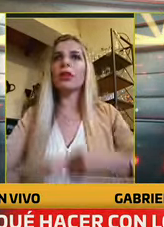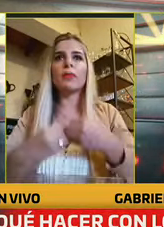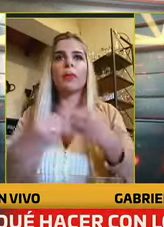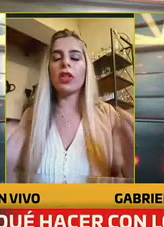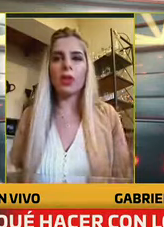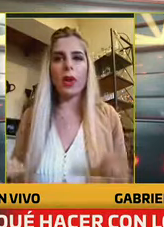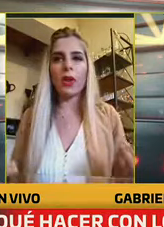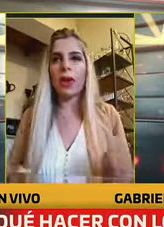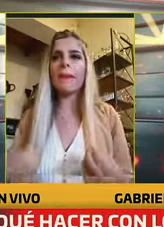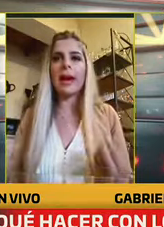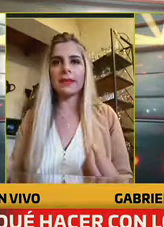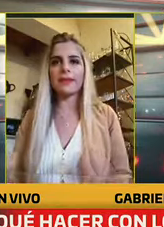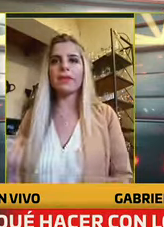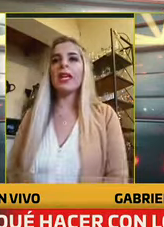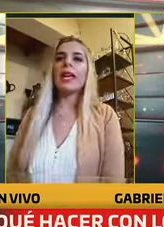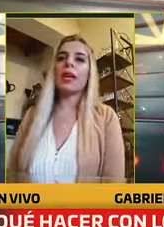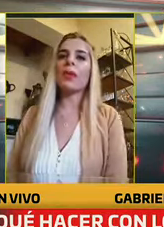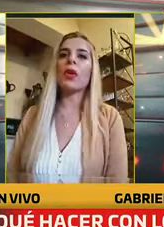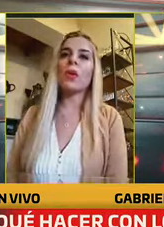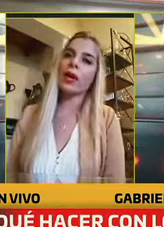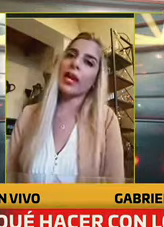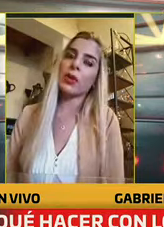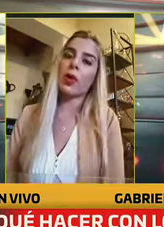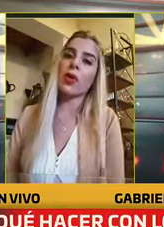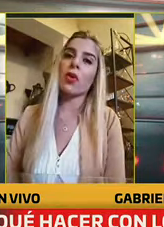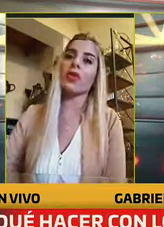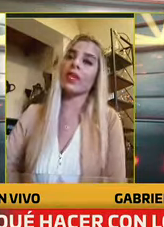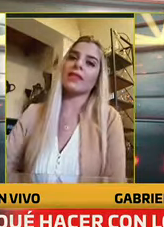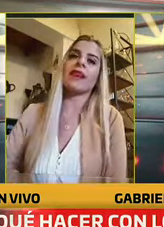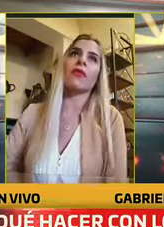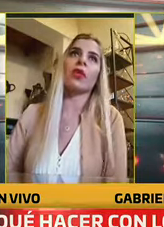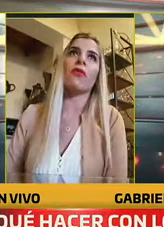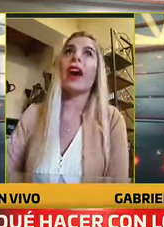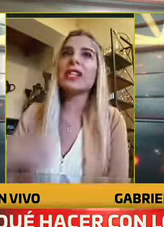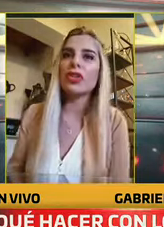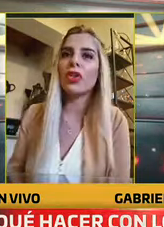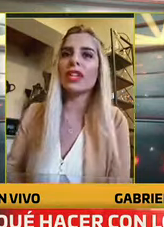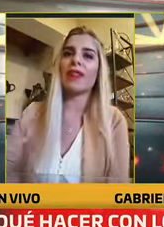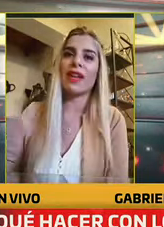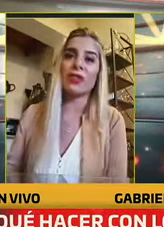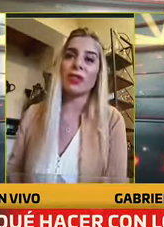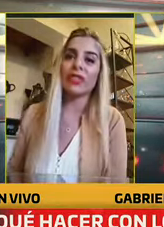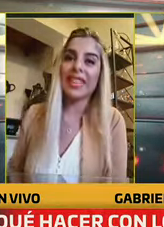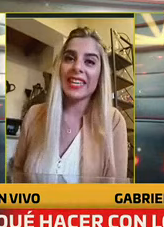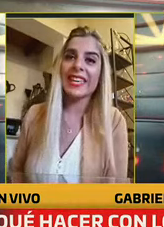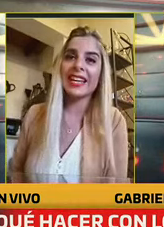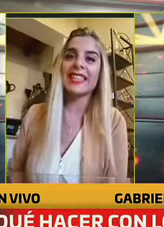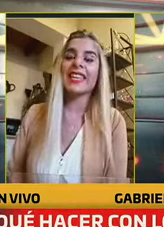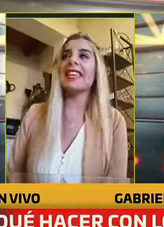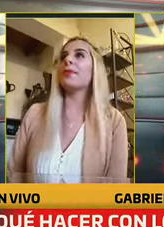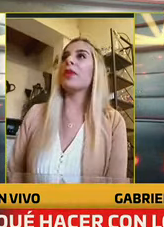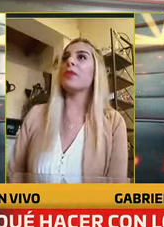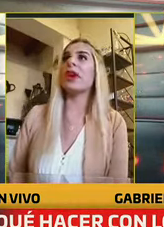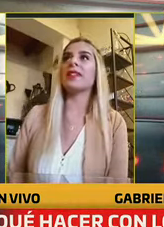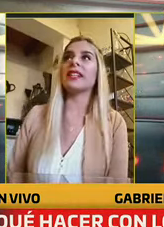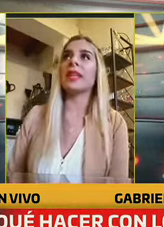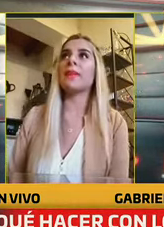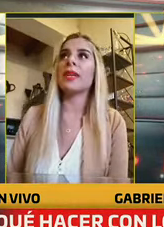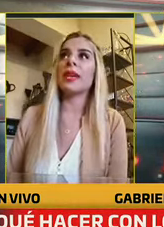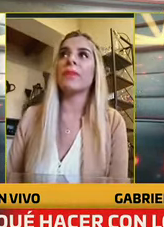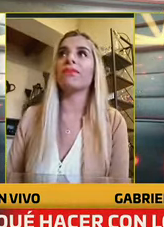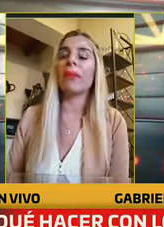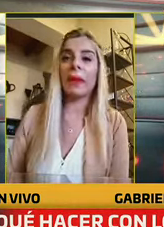jugar varios tipos de juegos. Es más, podemos crear juegos derribando vasos, derribando botellas, podemos